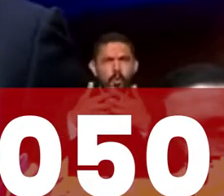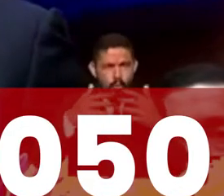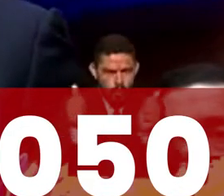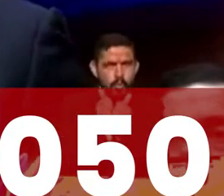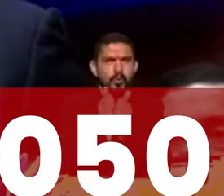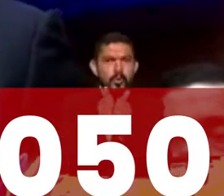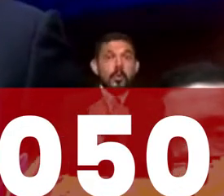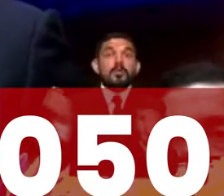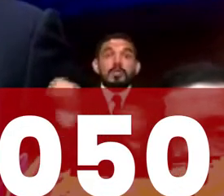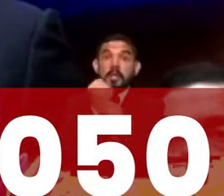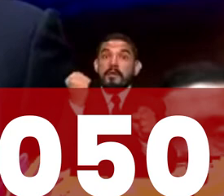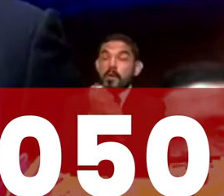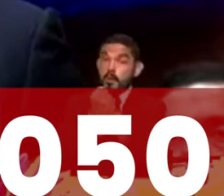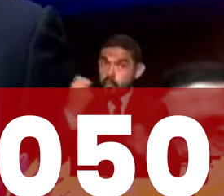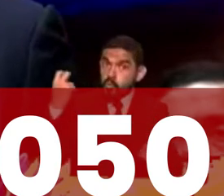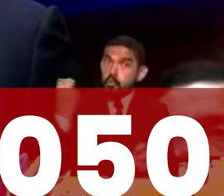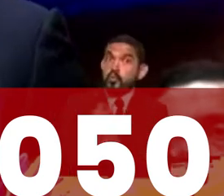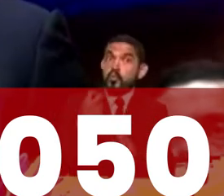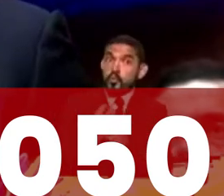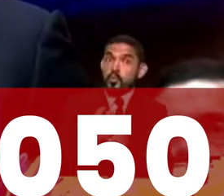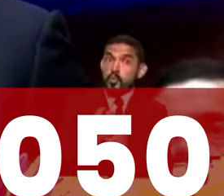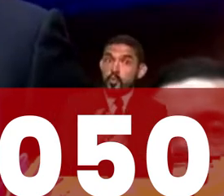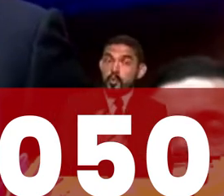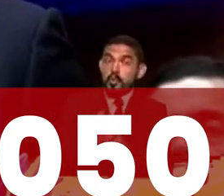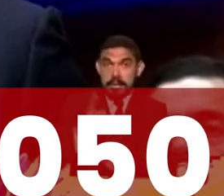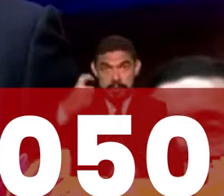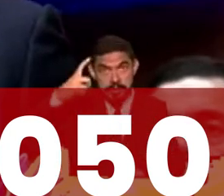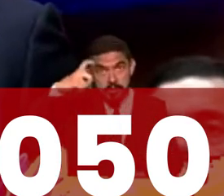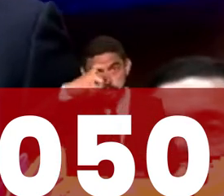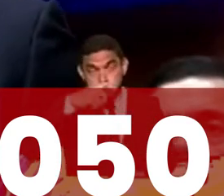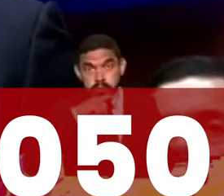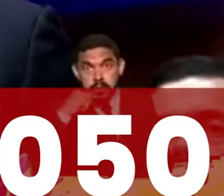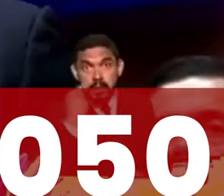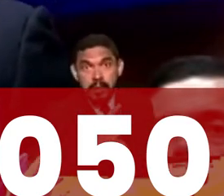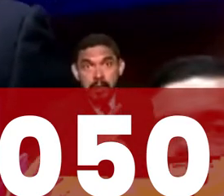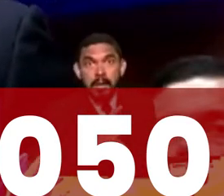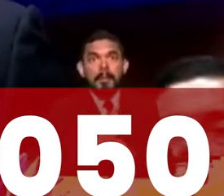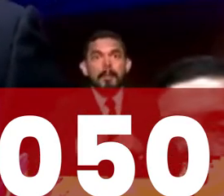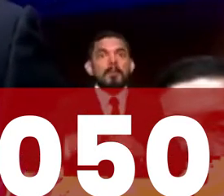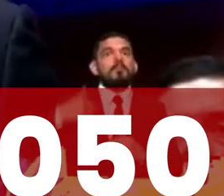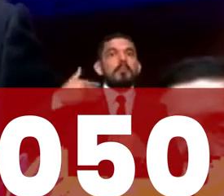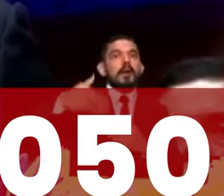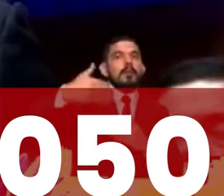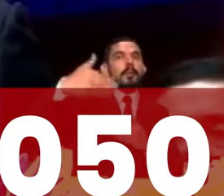La tarea es dura y difícil, y los días